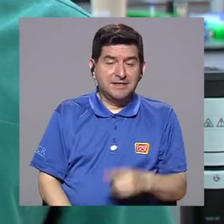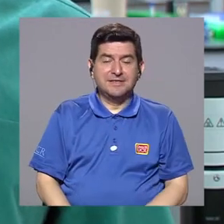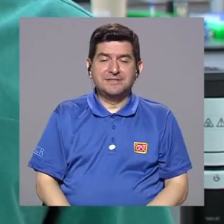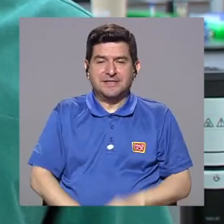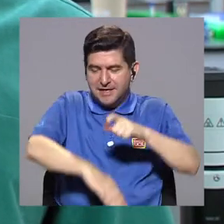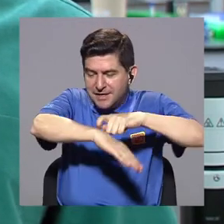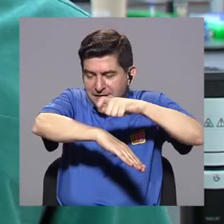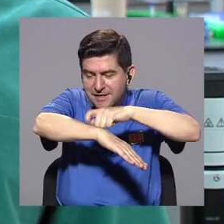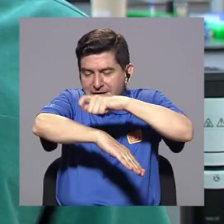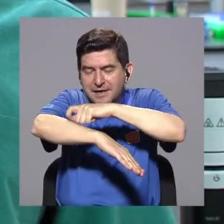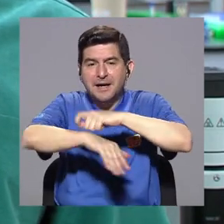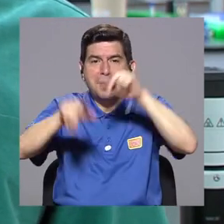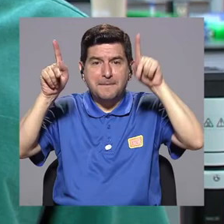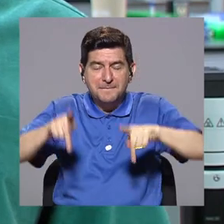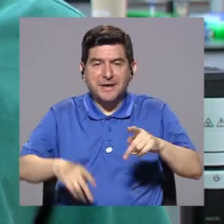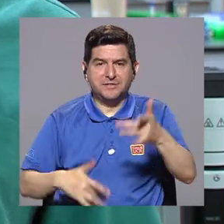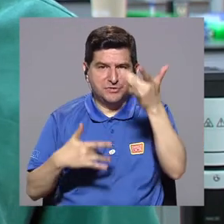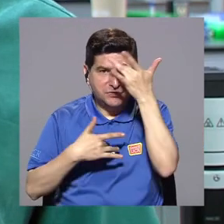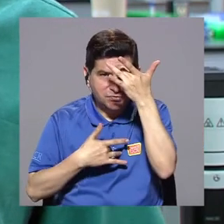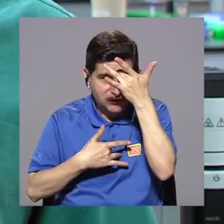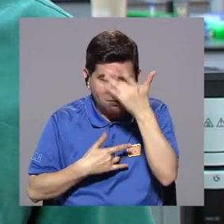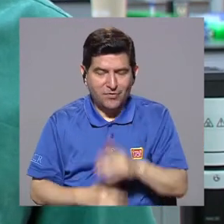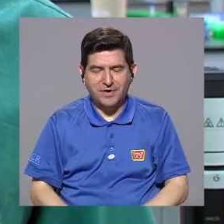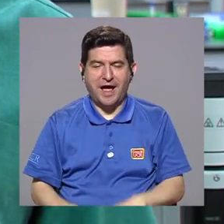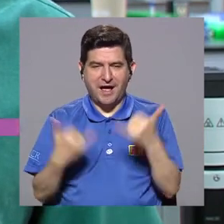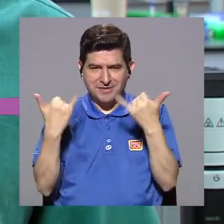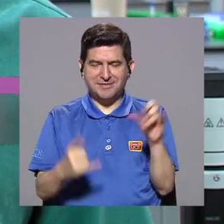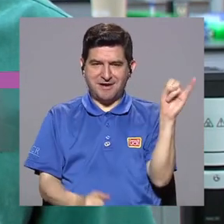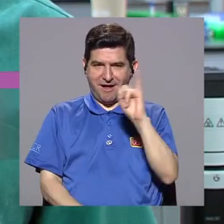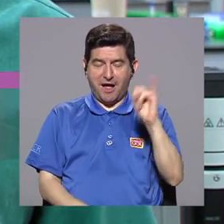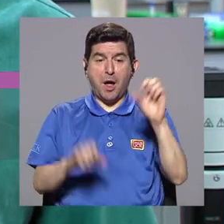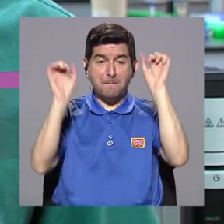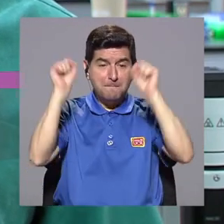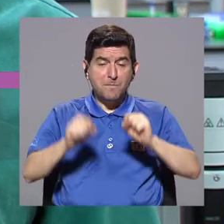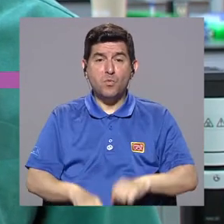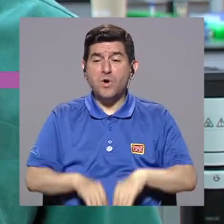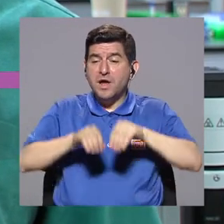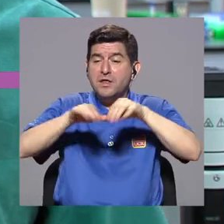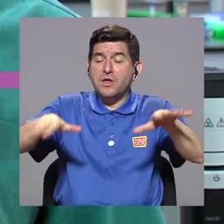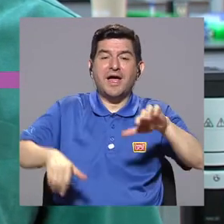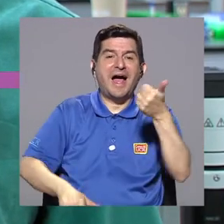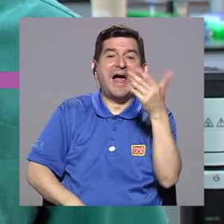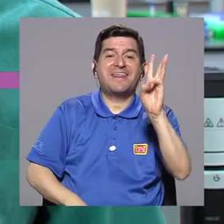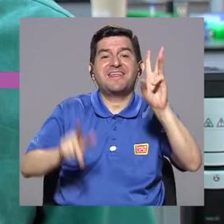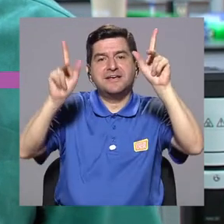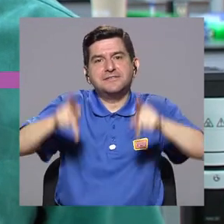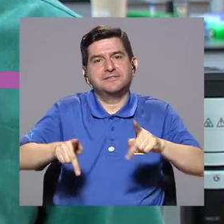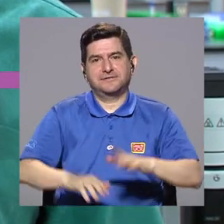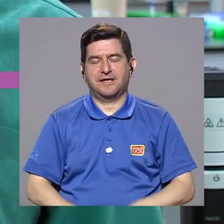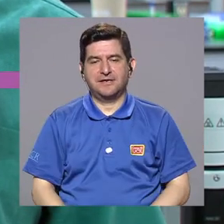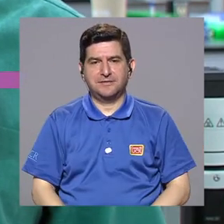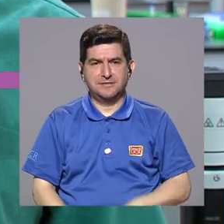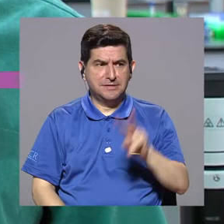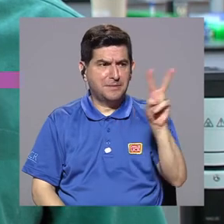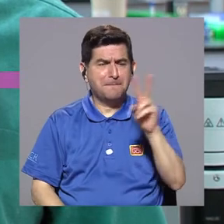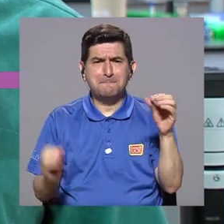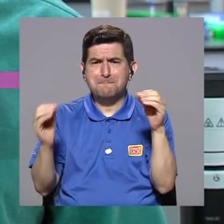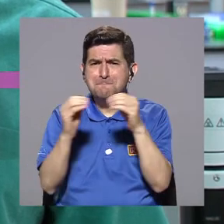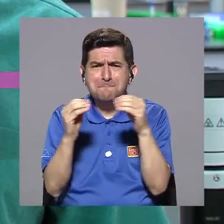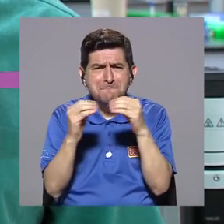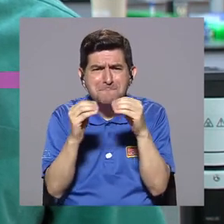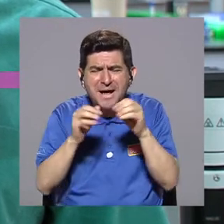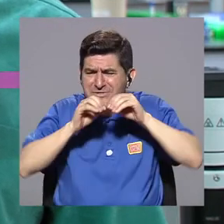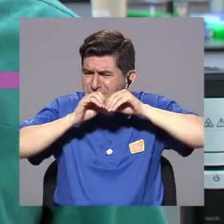Entonces se dice que para el sarampión cada persona enferma o infectada puede llegar a contaminar hasta 16 personas, es de los